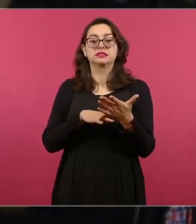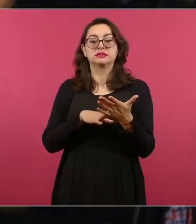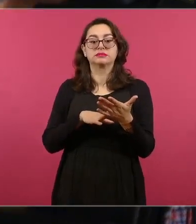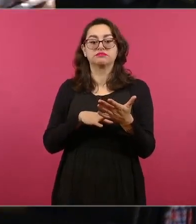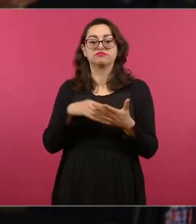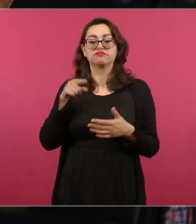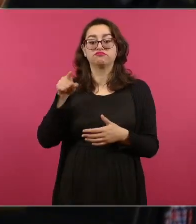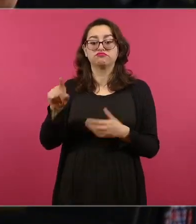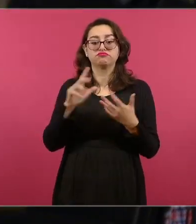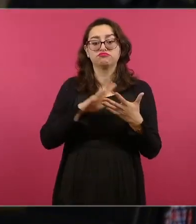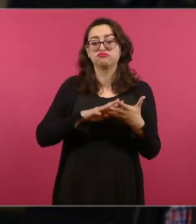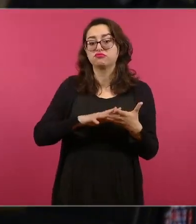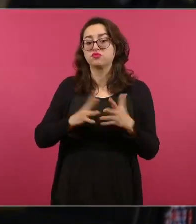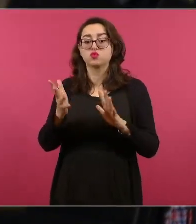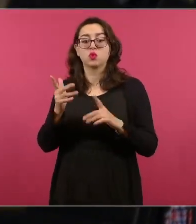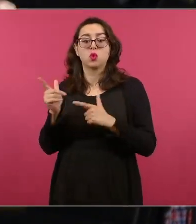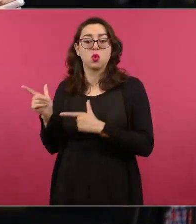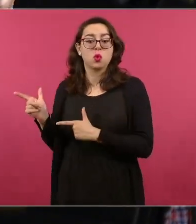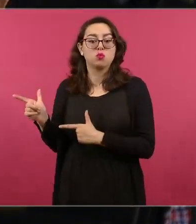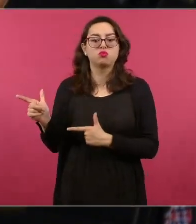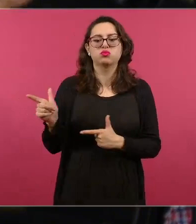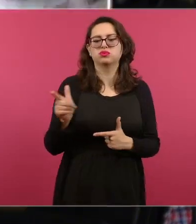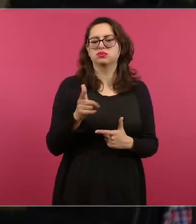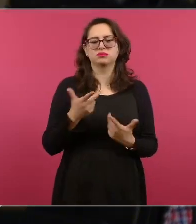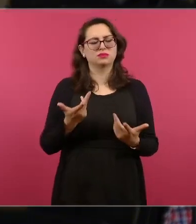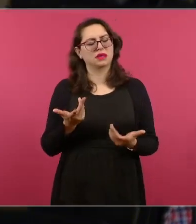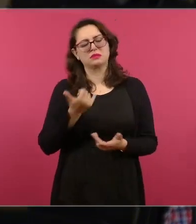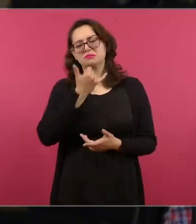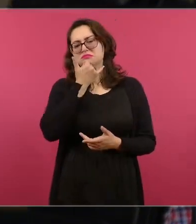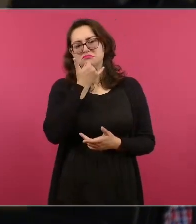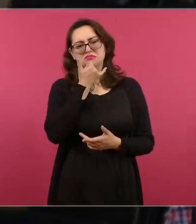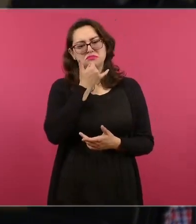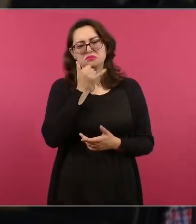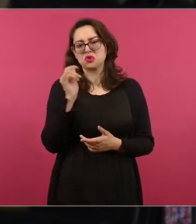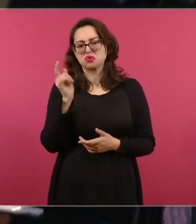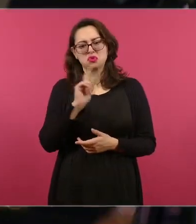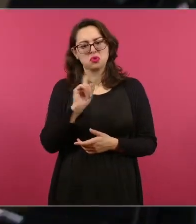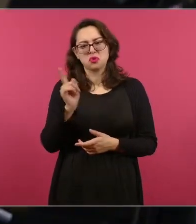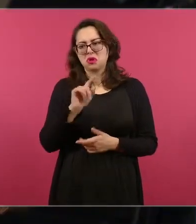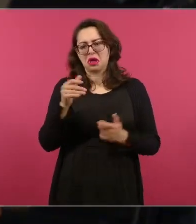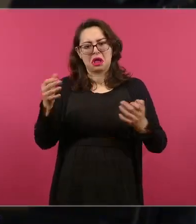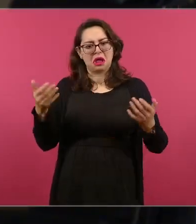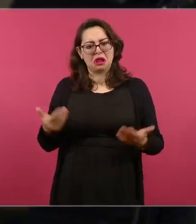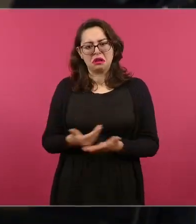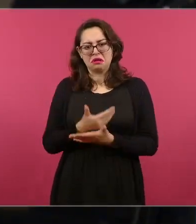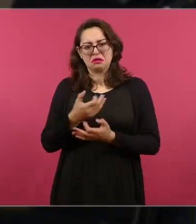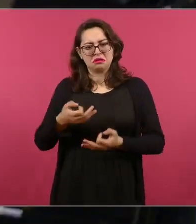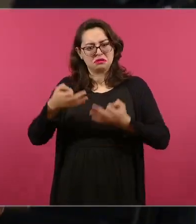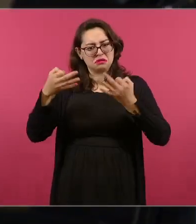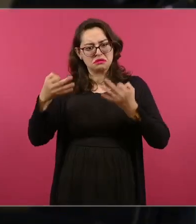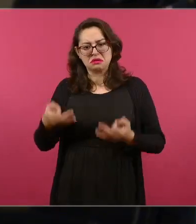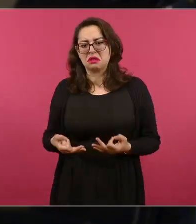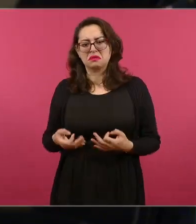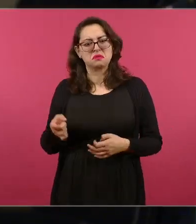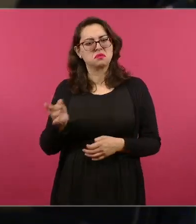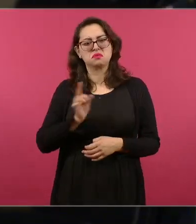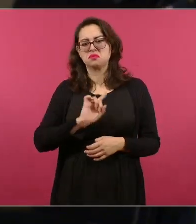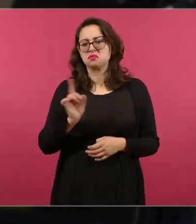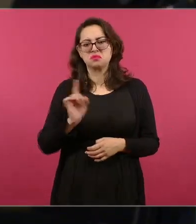esa balacera, todas esas cosas, fue en gente que entraron de otros lugares, presidente. La gente de Sinaloa municipio y la gente de